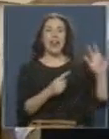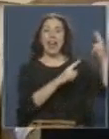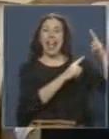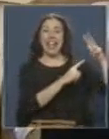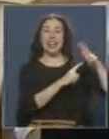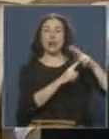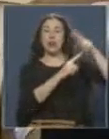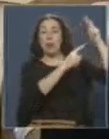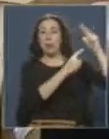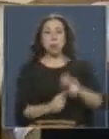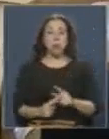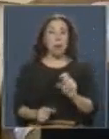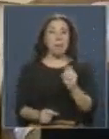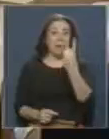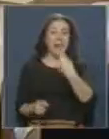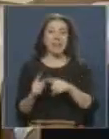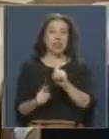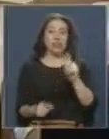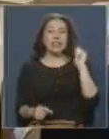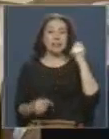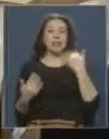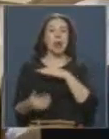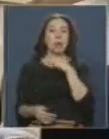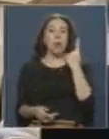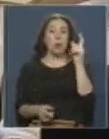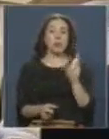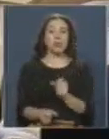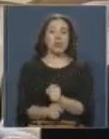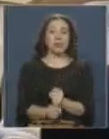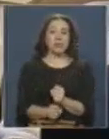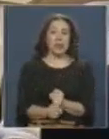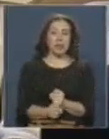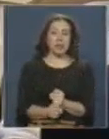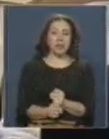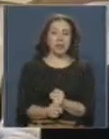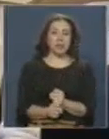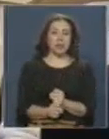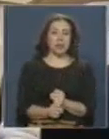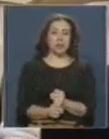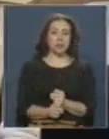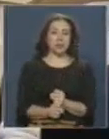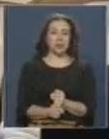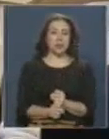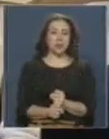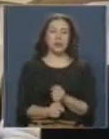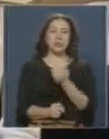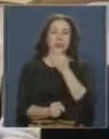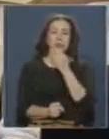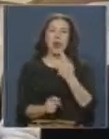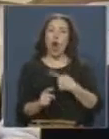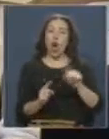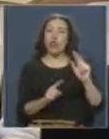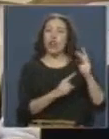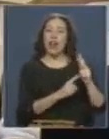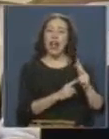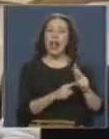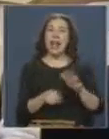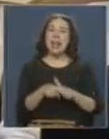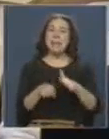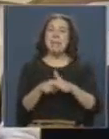En septiembre ya murió un trabajador. Murió un trabajador. Y también cayó un helicóptero en Limache en octubre del año pasado, en